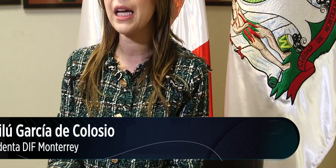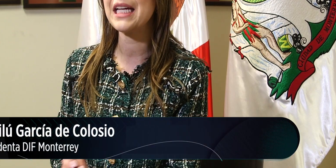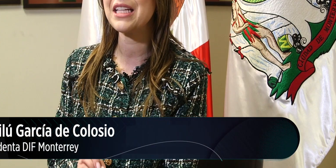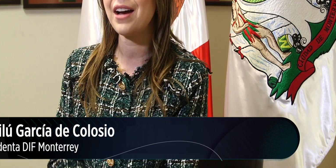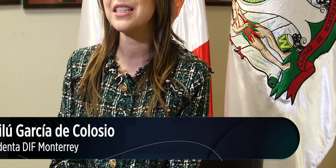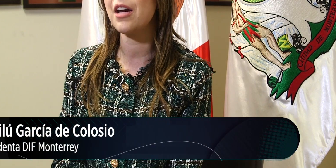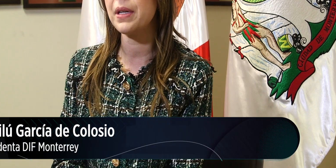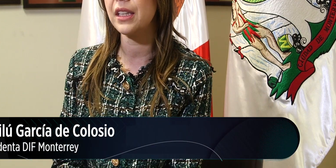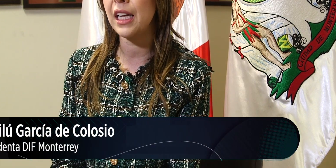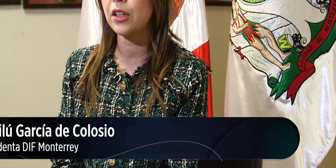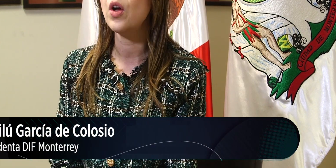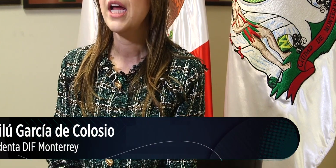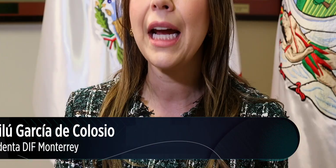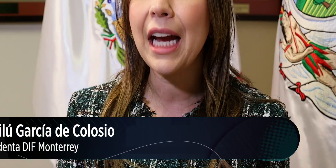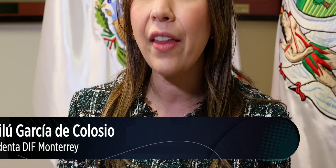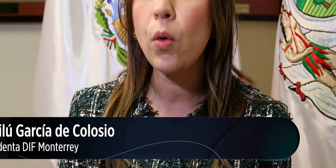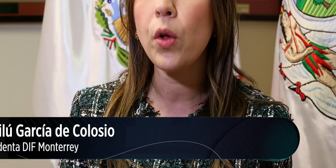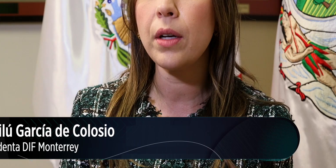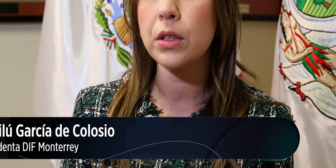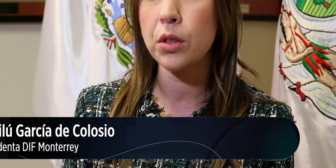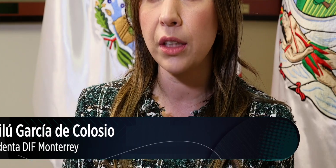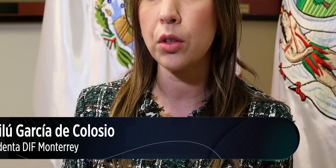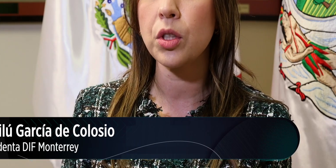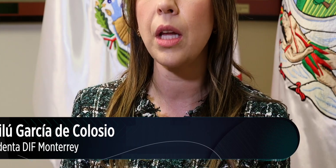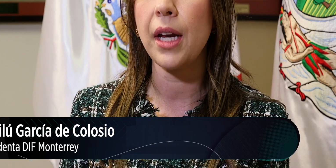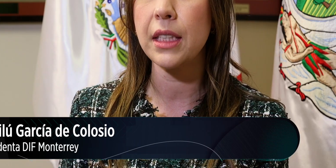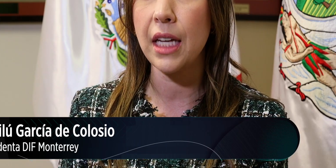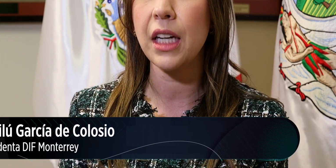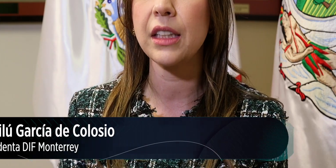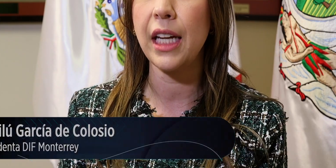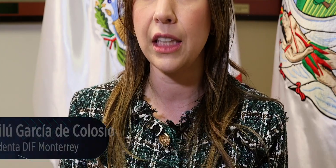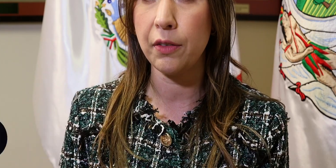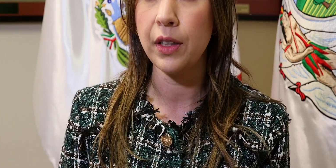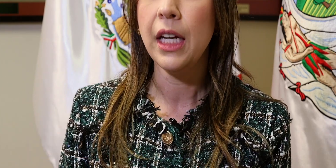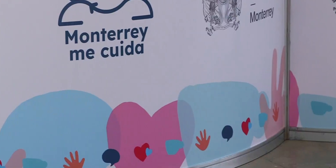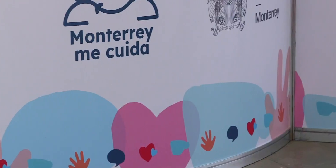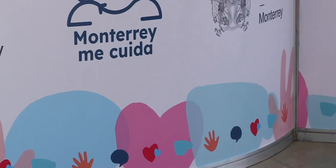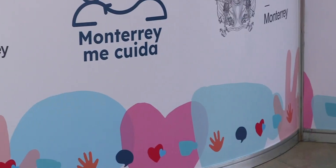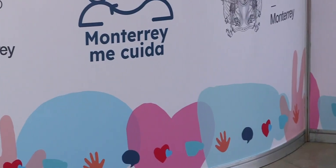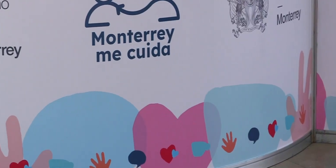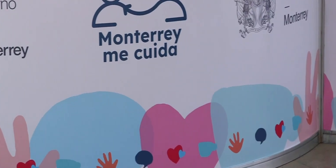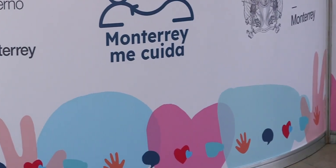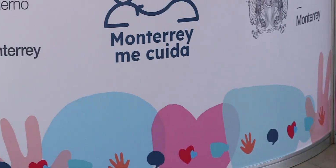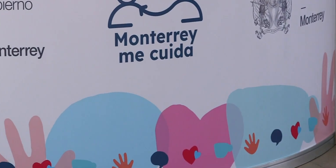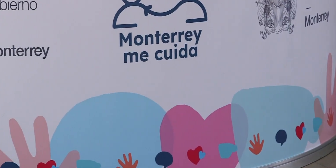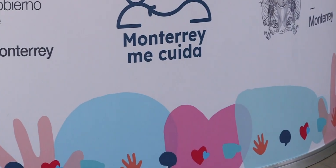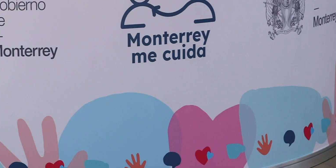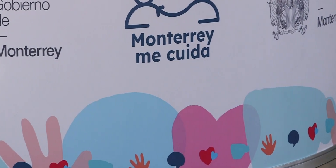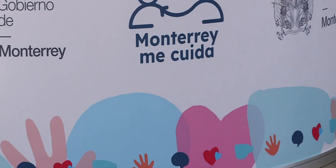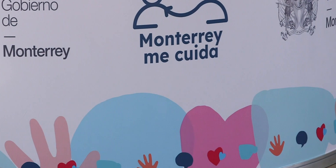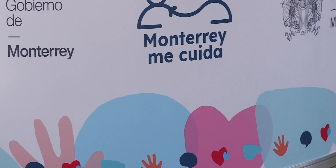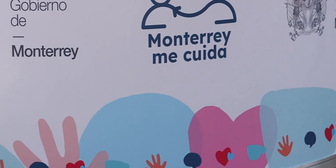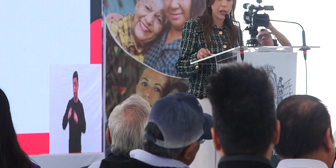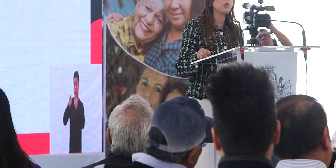programa que se va a estar presentando en cada uno de nuestros centros de bienestar del DIF. Ahora vamos a empezar con el